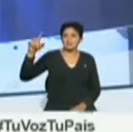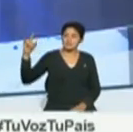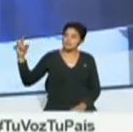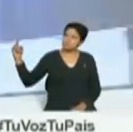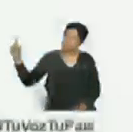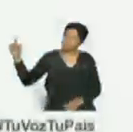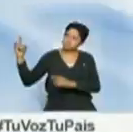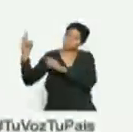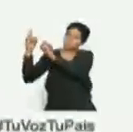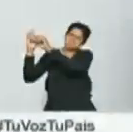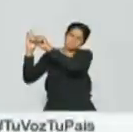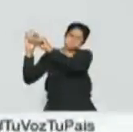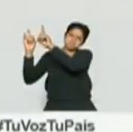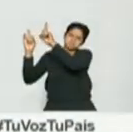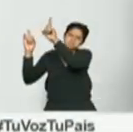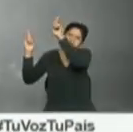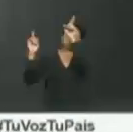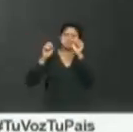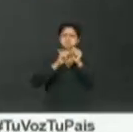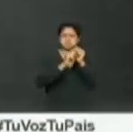radares.